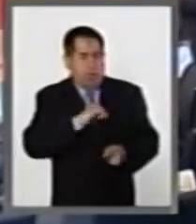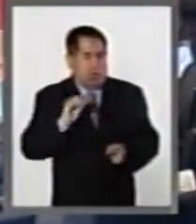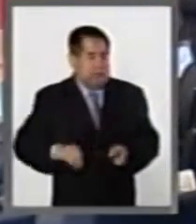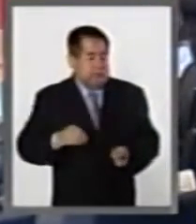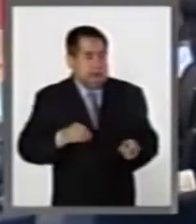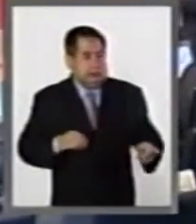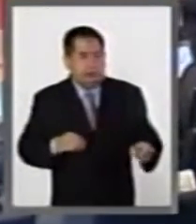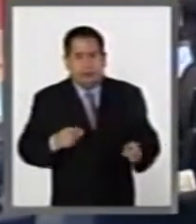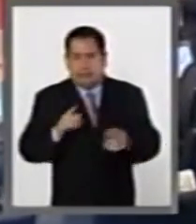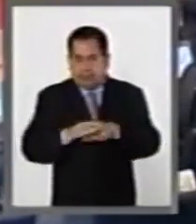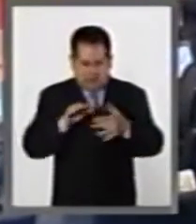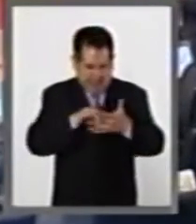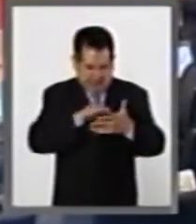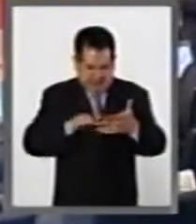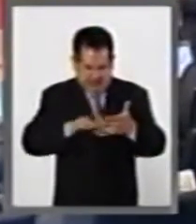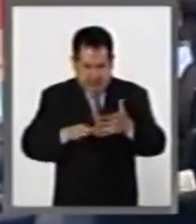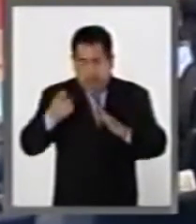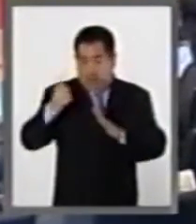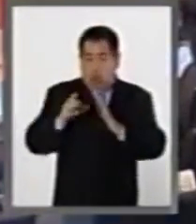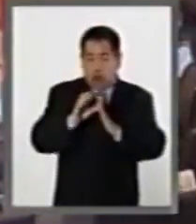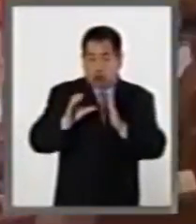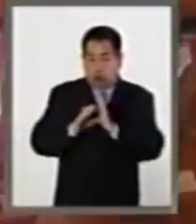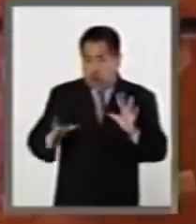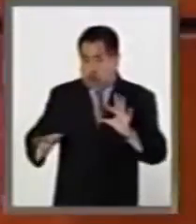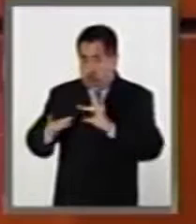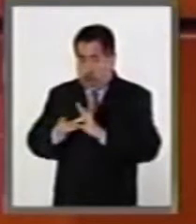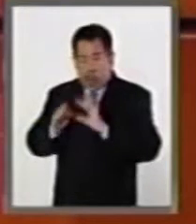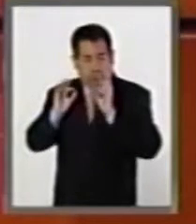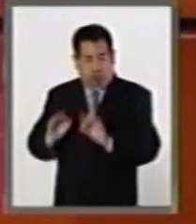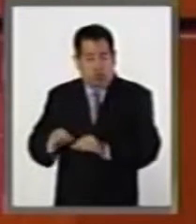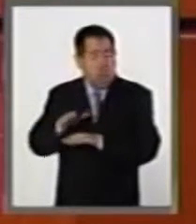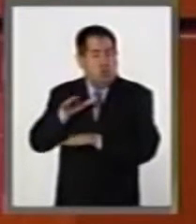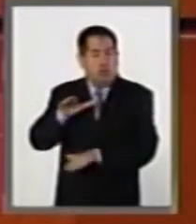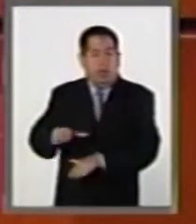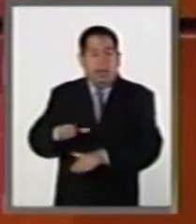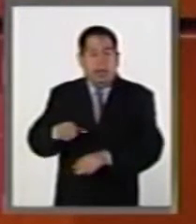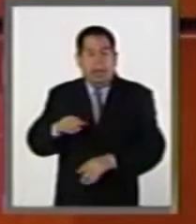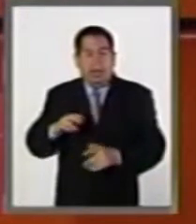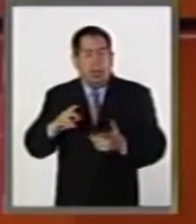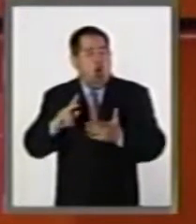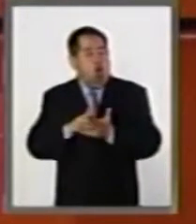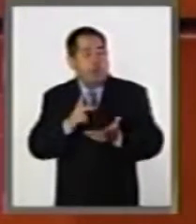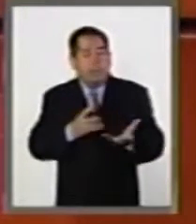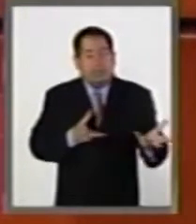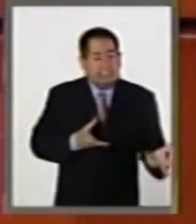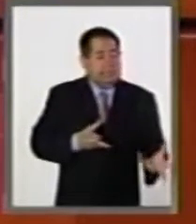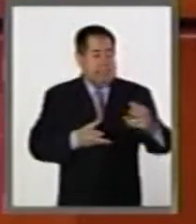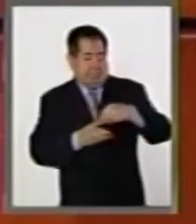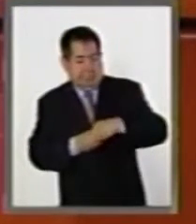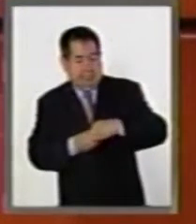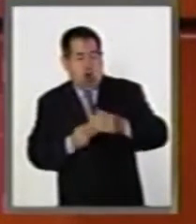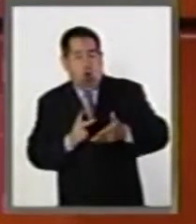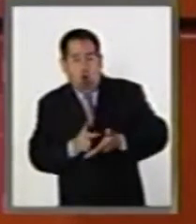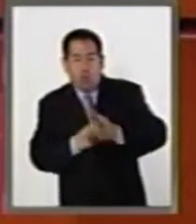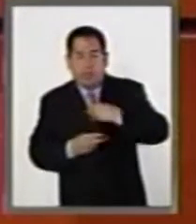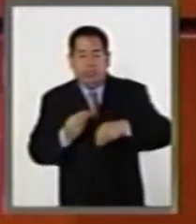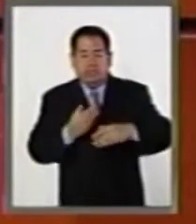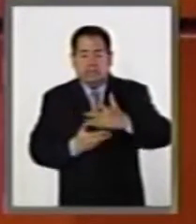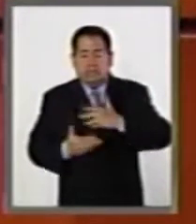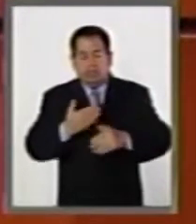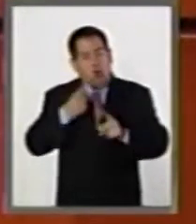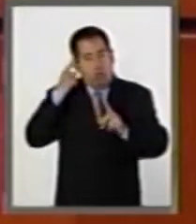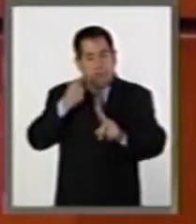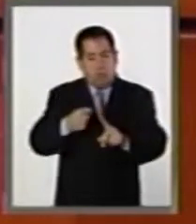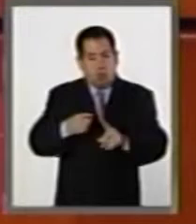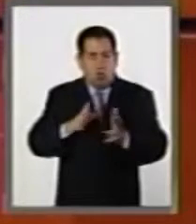adecuada interpretación del mandato constitucional relativo a la reinserción social como un fin y